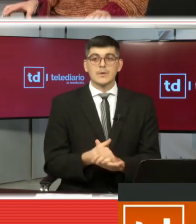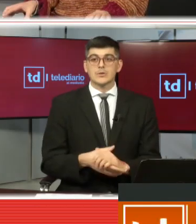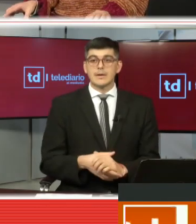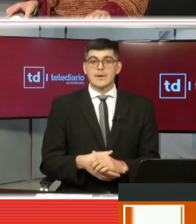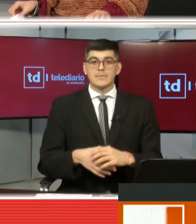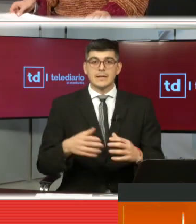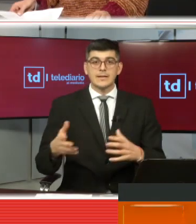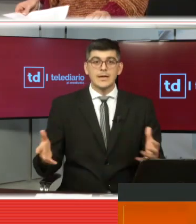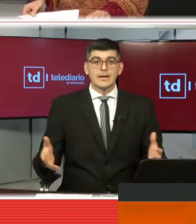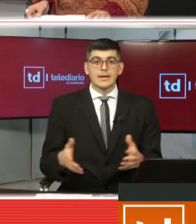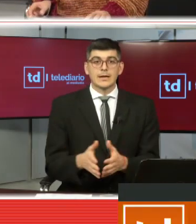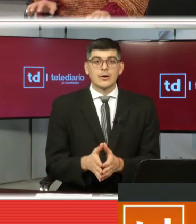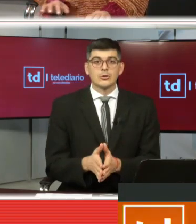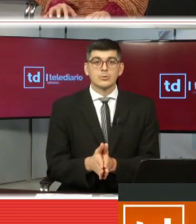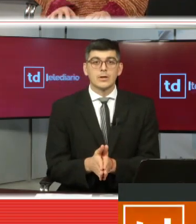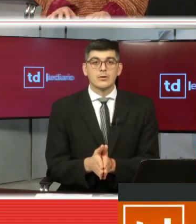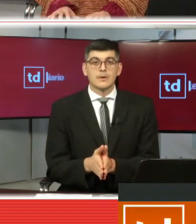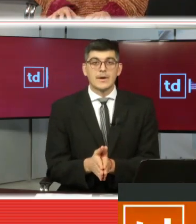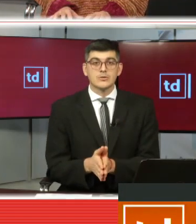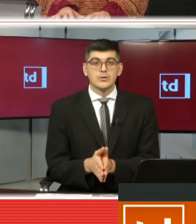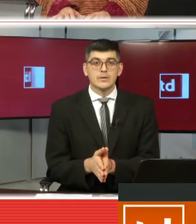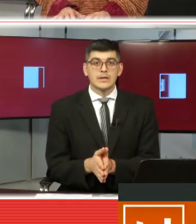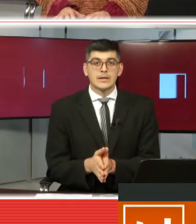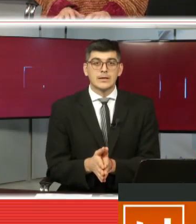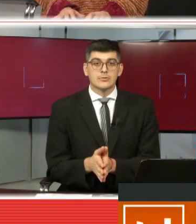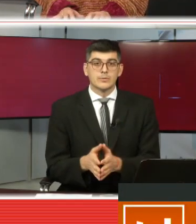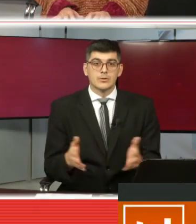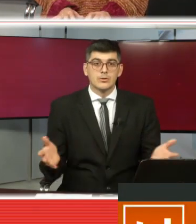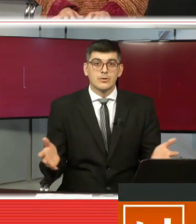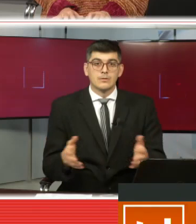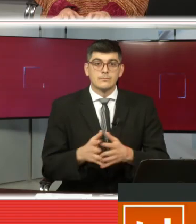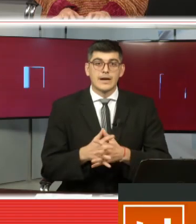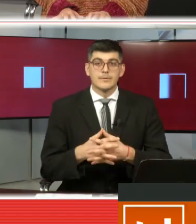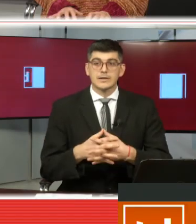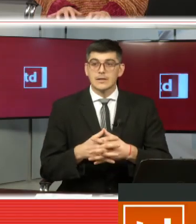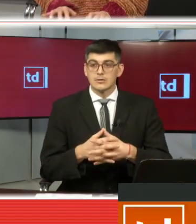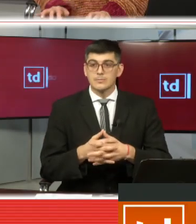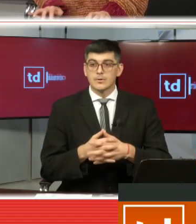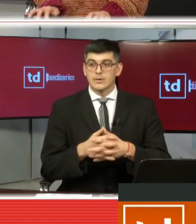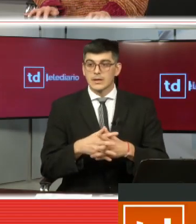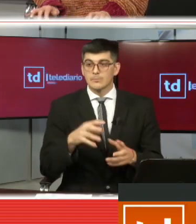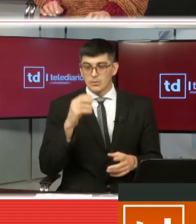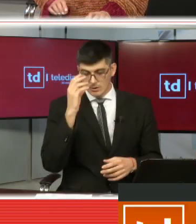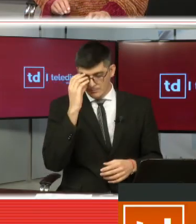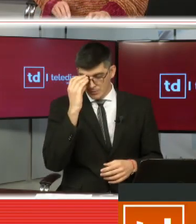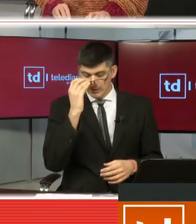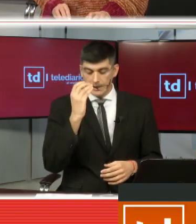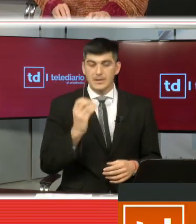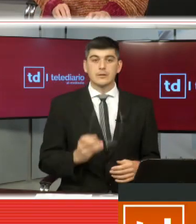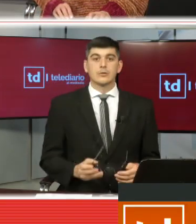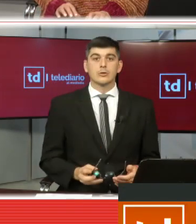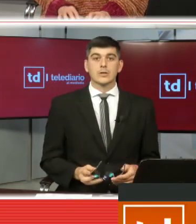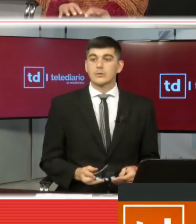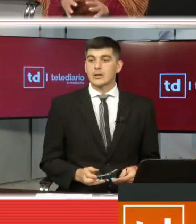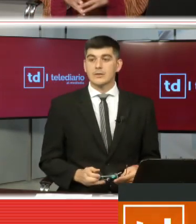de esta persona y permitan reconstruir lo que pasó y sobre todo advertir, ¿no? Por lo que puede estar